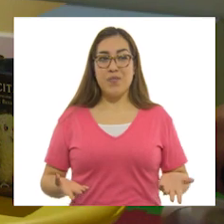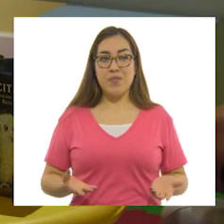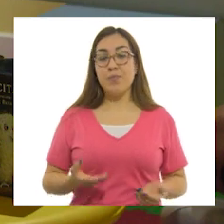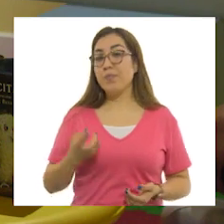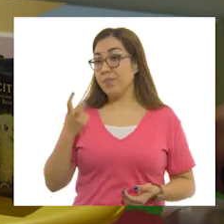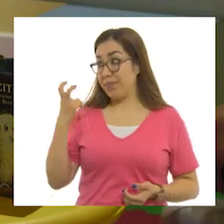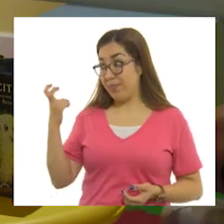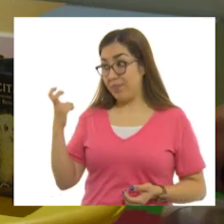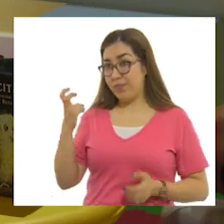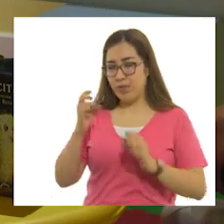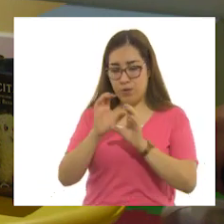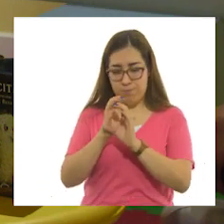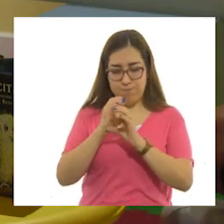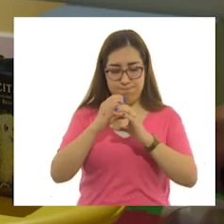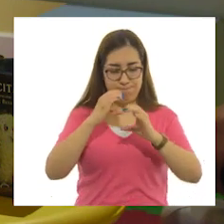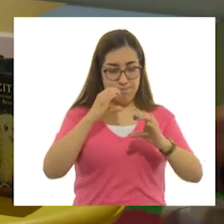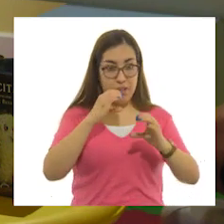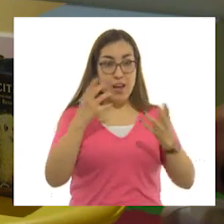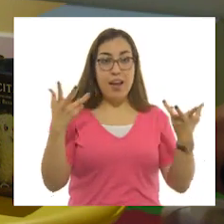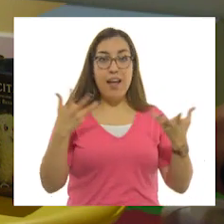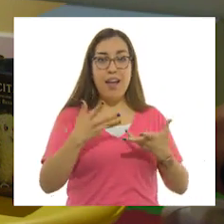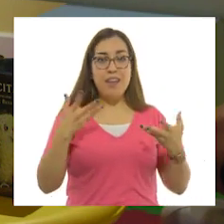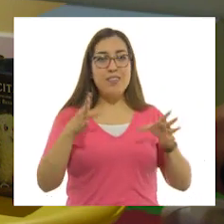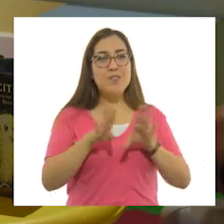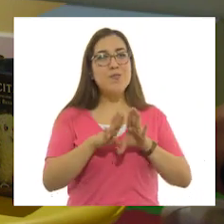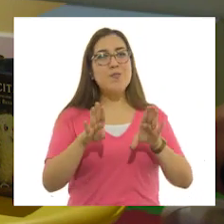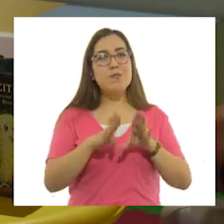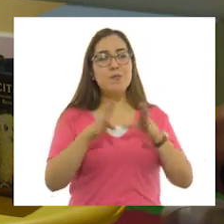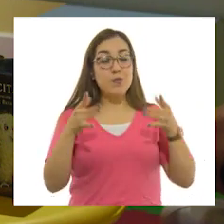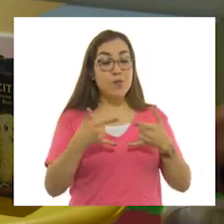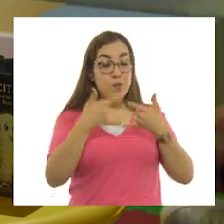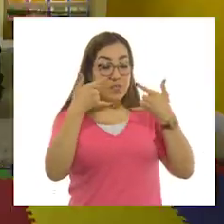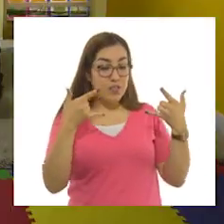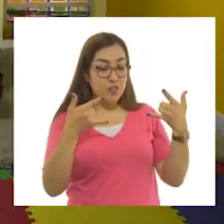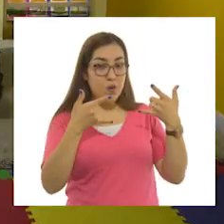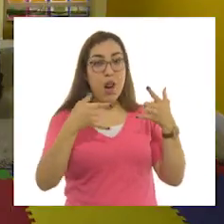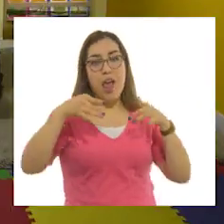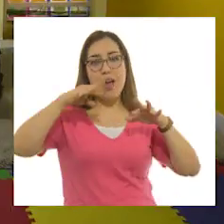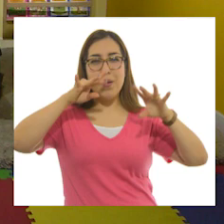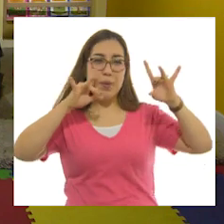proyectores vamos a hacer unas sombras y a contar un cuento